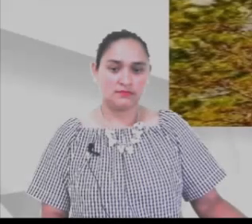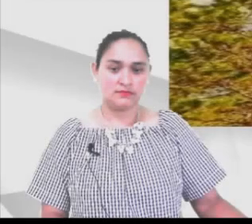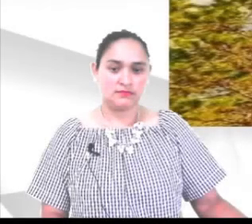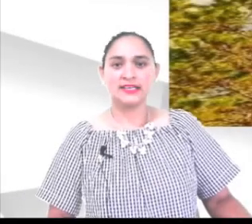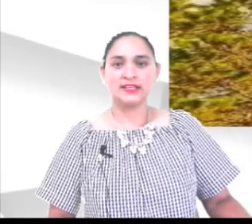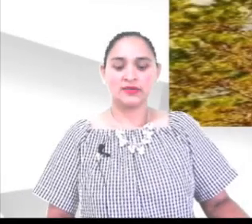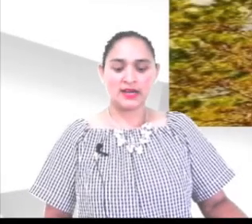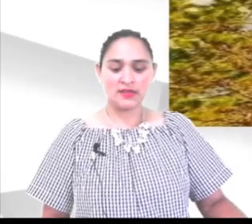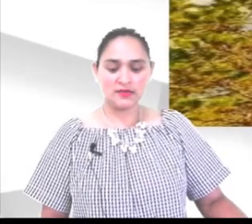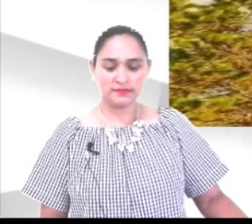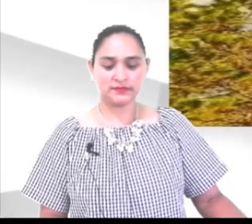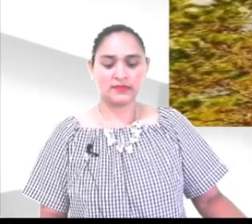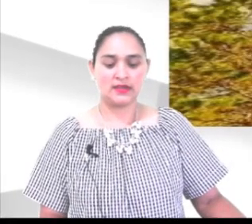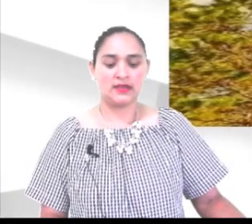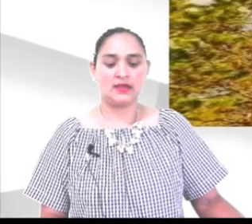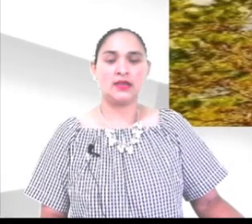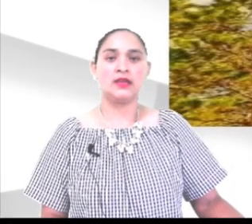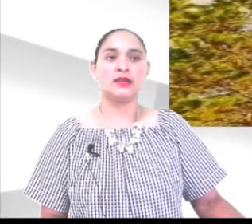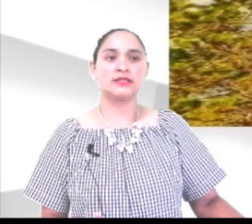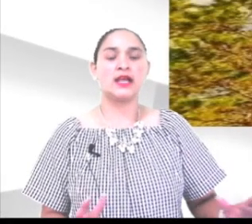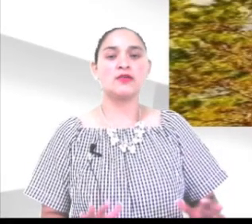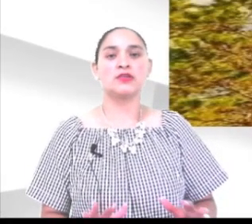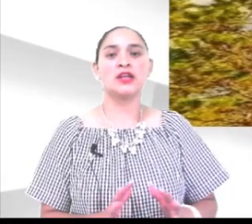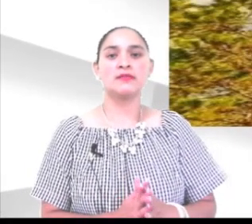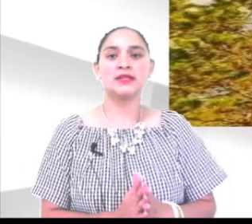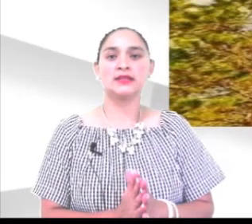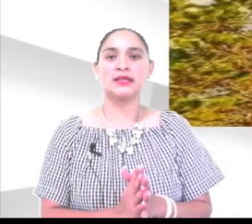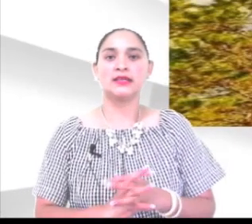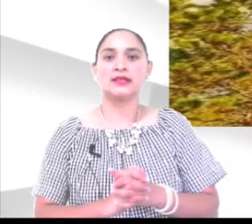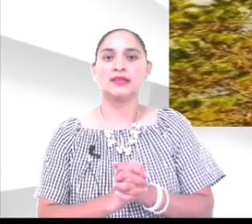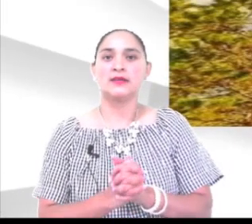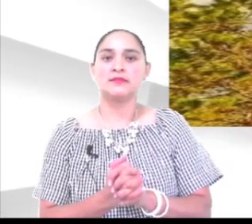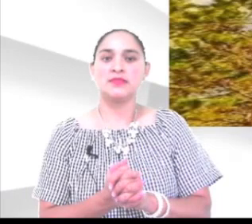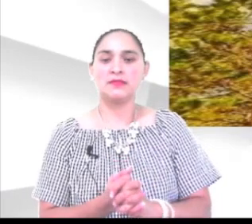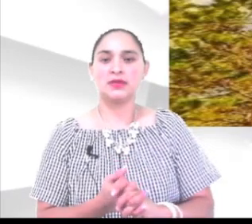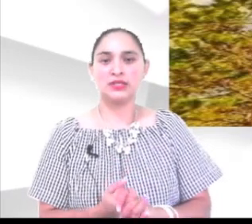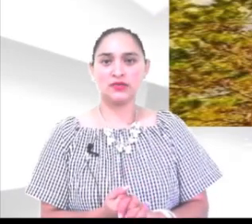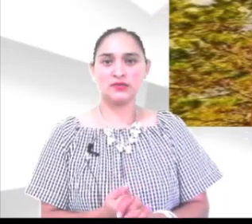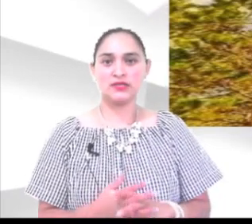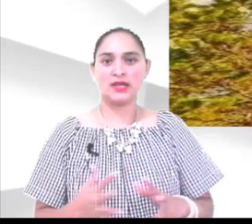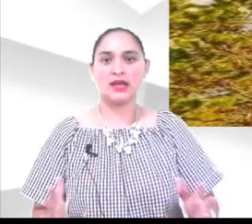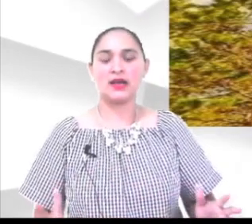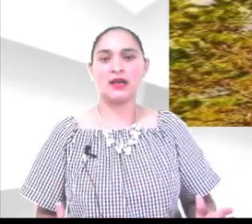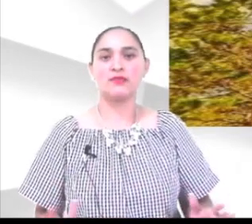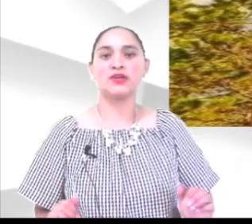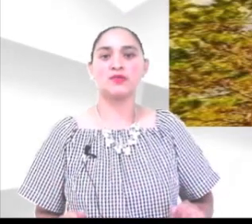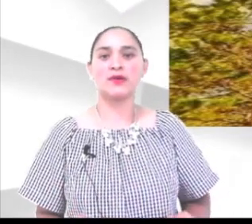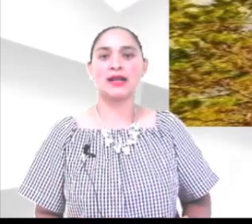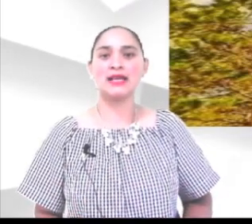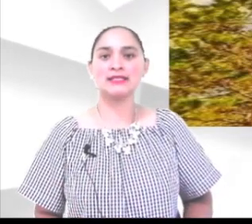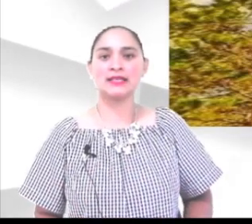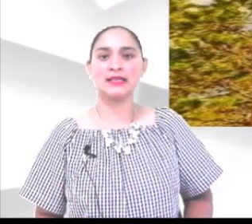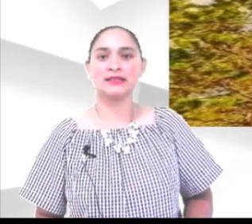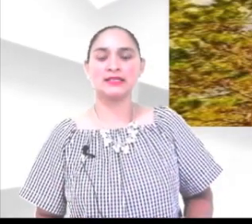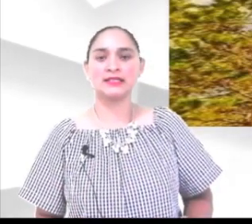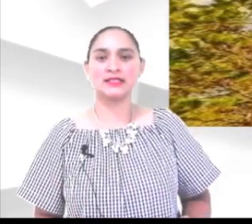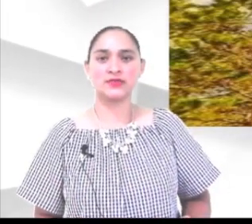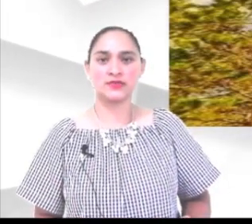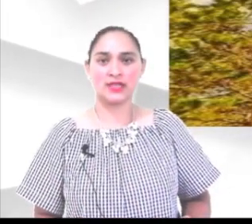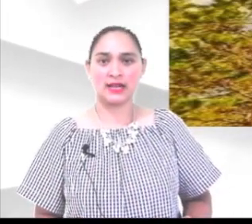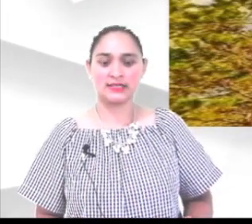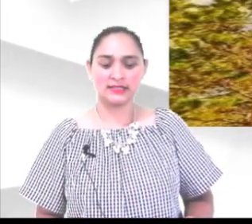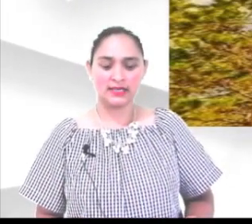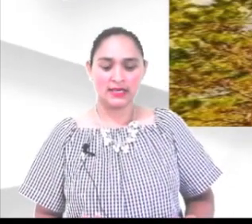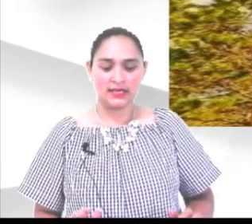Niños y niñas de quinto grado, sean cordialmente bienvenidos a una nueva clase de